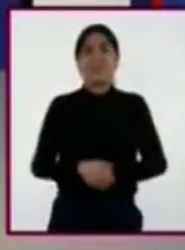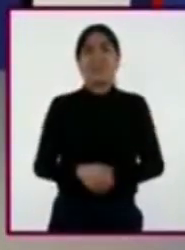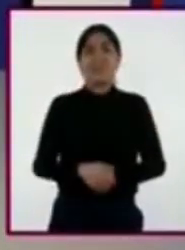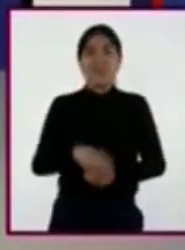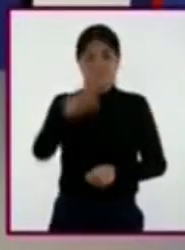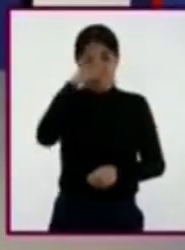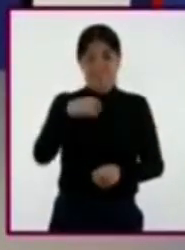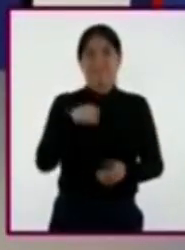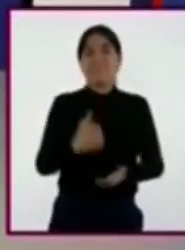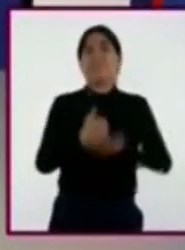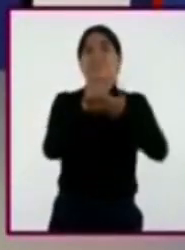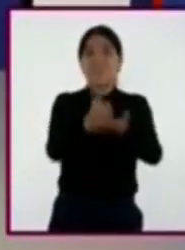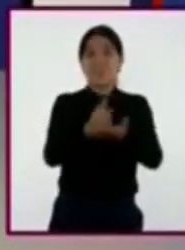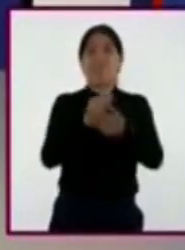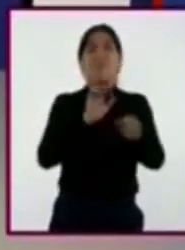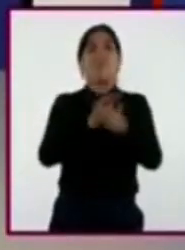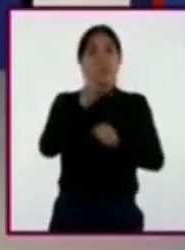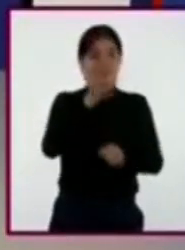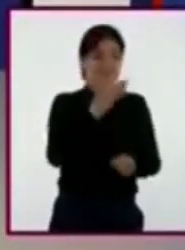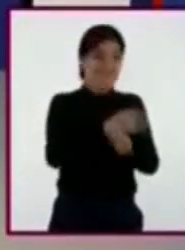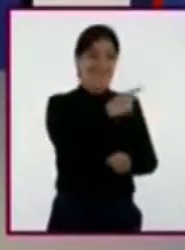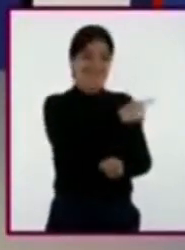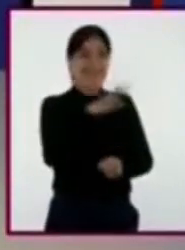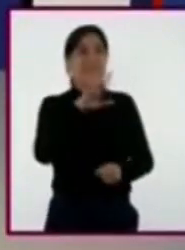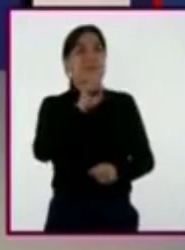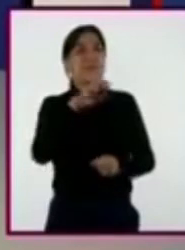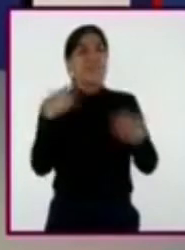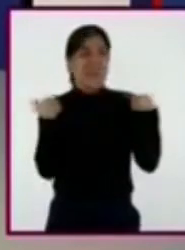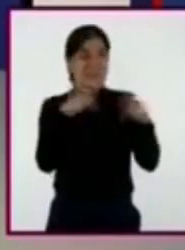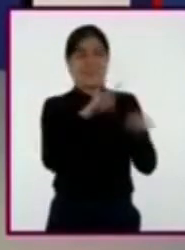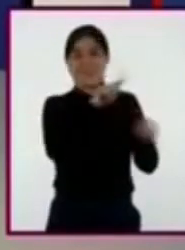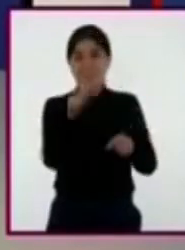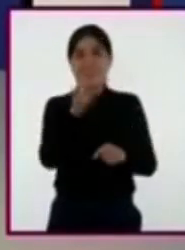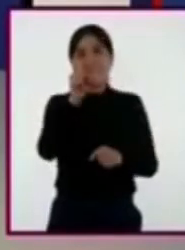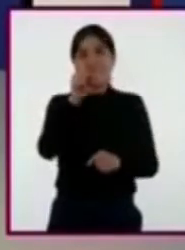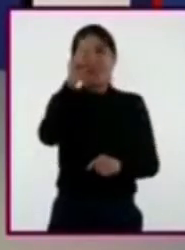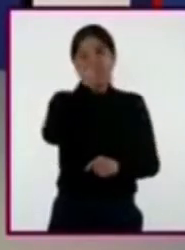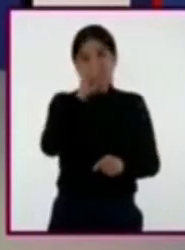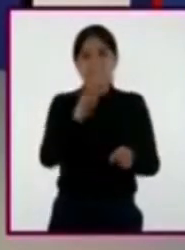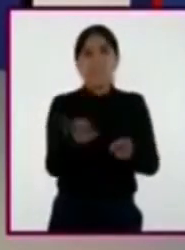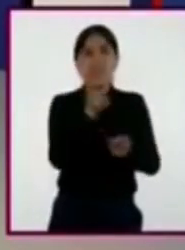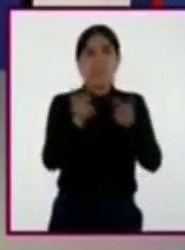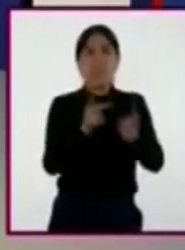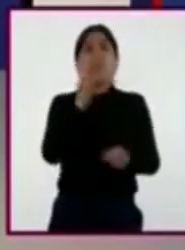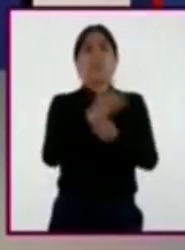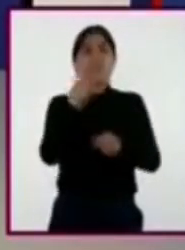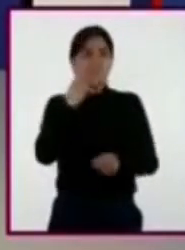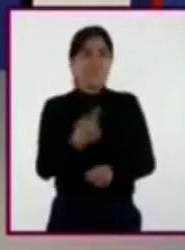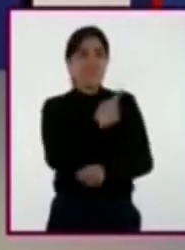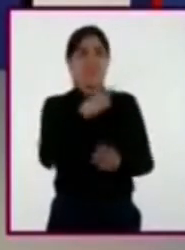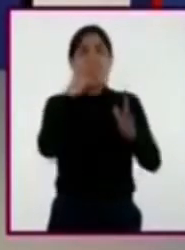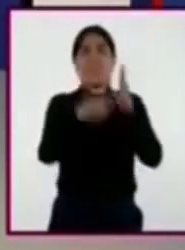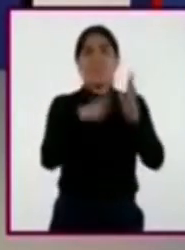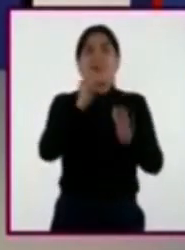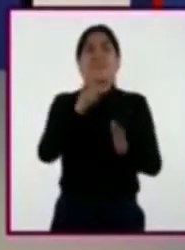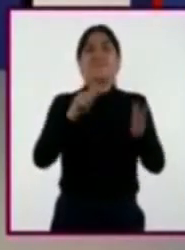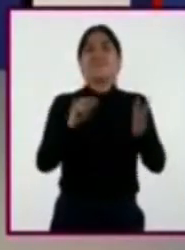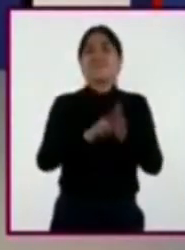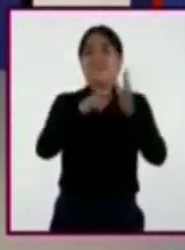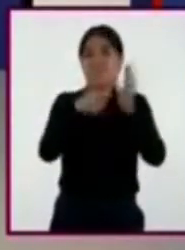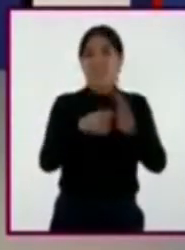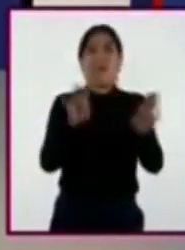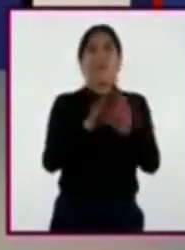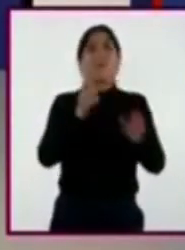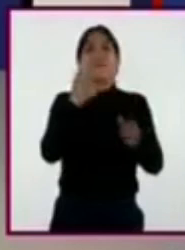ir reflexionando sobre las preguntas que les hizo Ramsés, veamos el siguiente video sobre una técnica que se ha puesto muy de moda